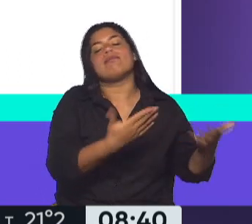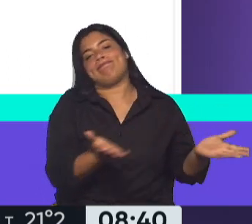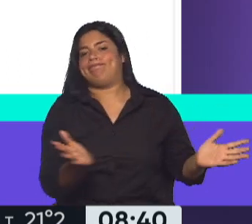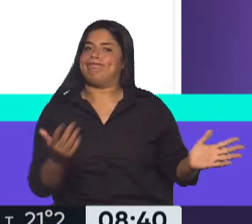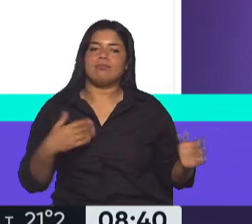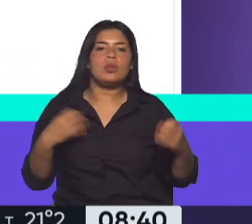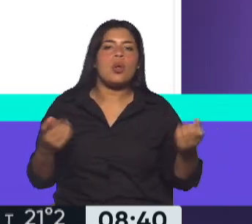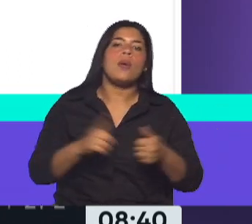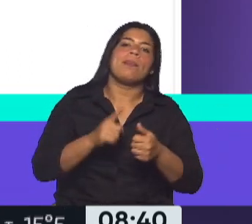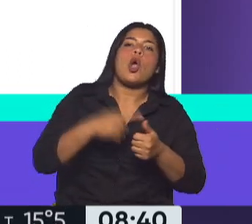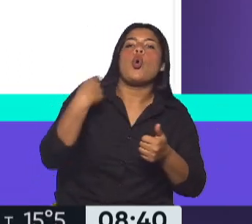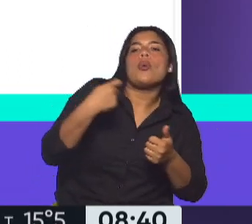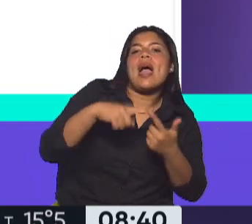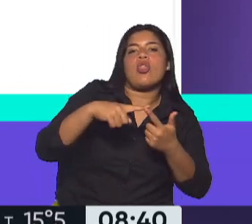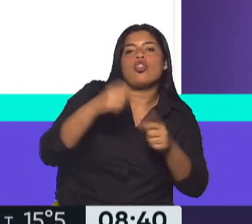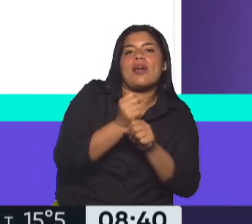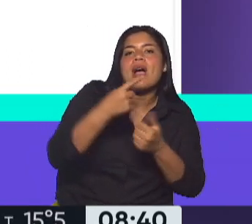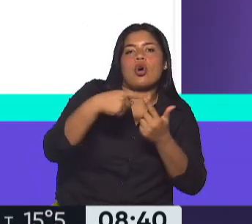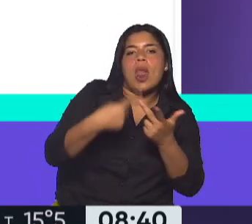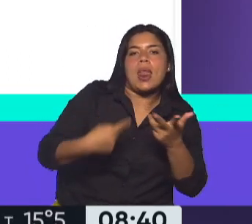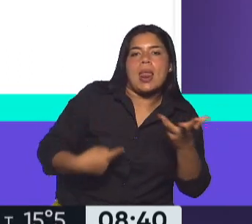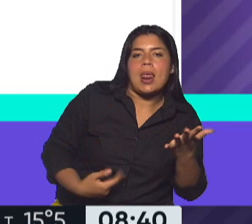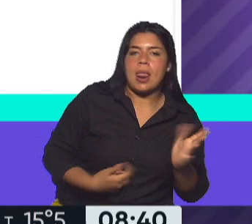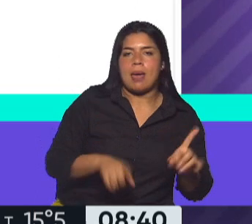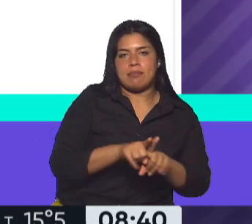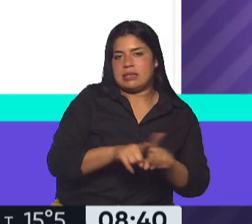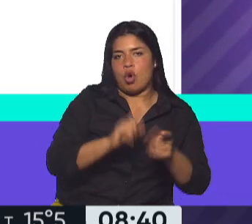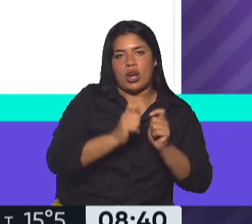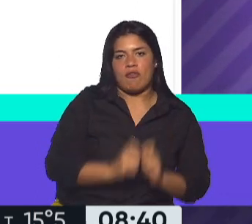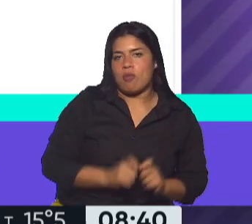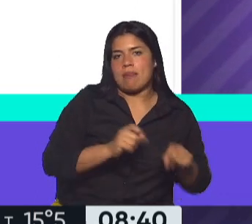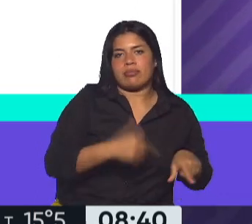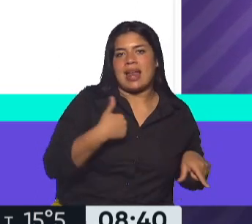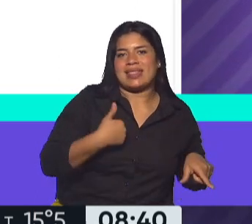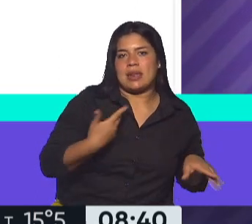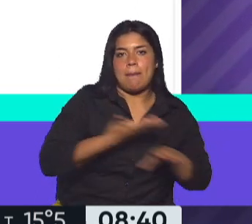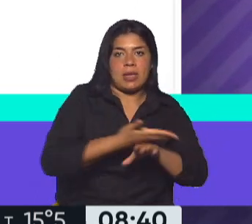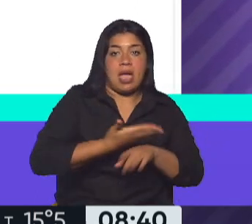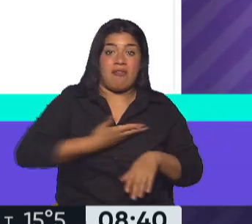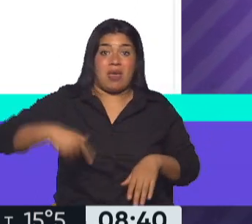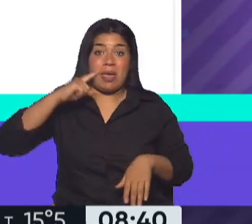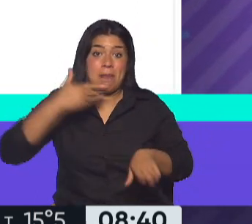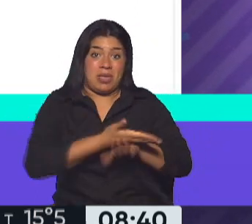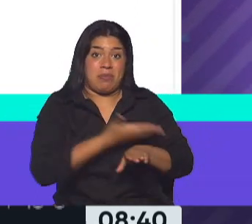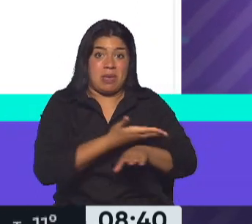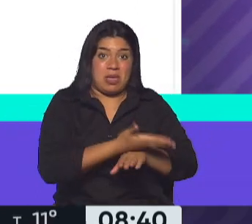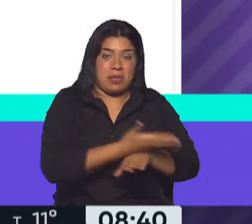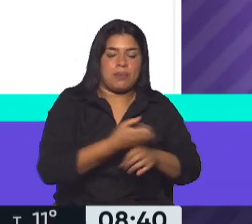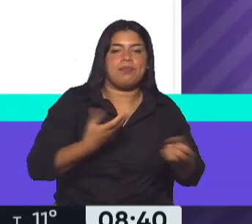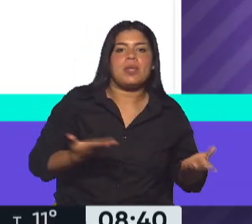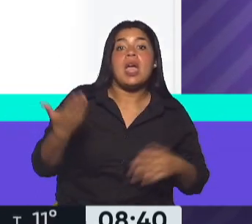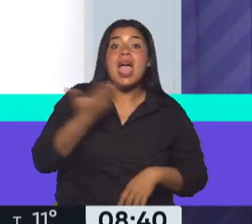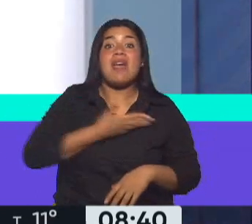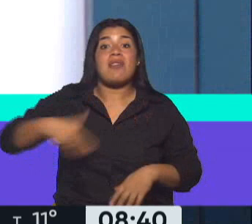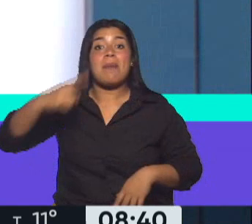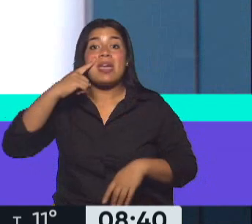jubilados, la laboral, así es. Muchas reformas que siempre se piden para la Argentina. Y en este sentido el fondo dice, no la llegaron a